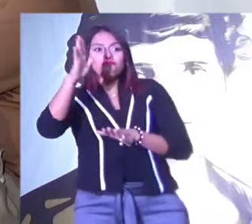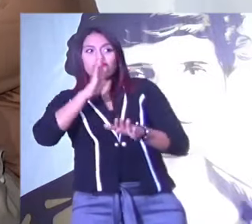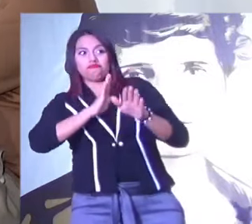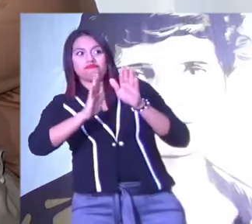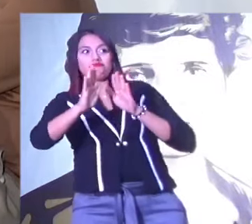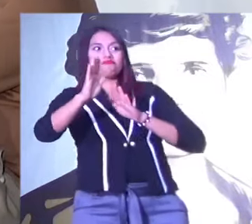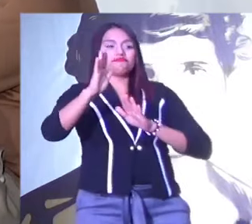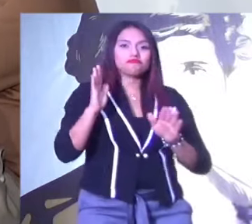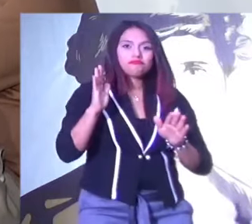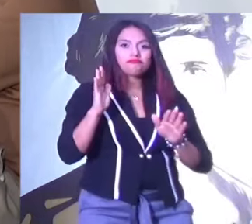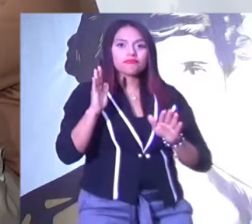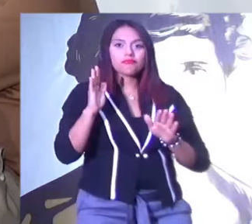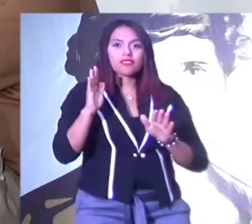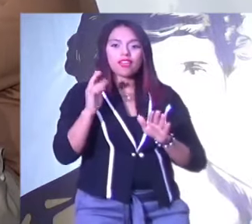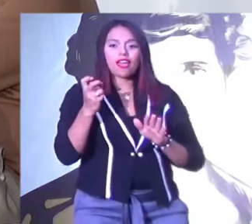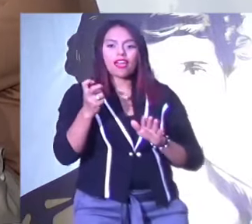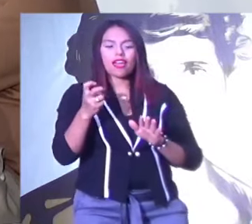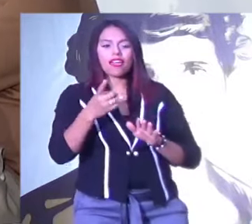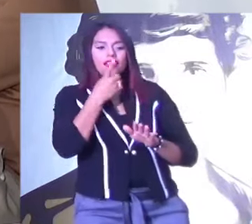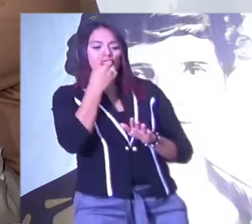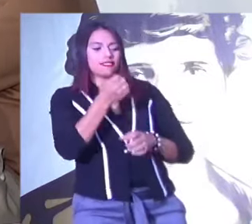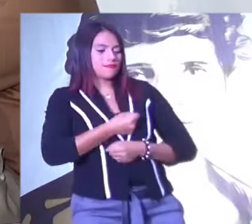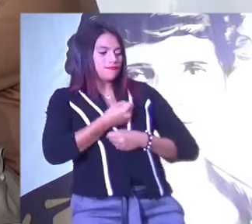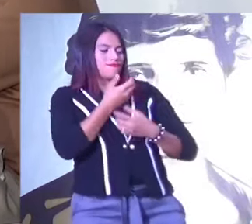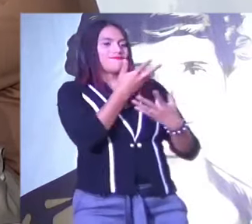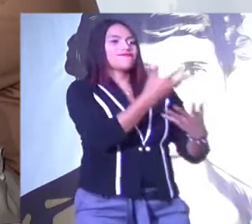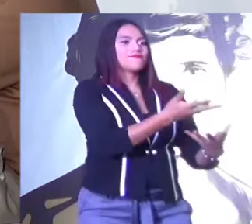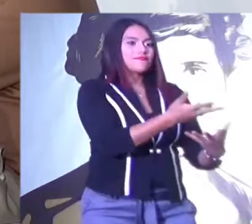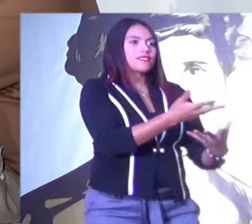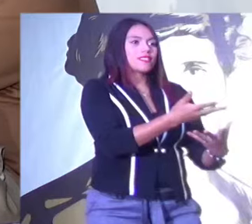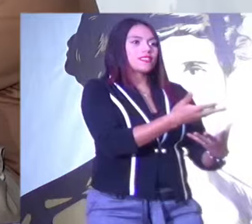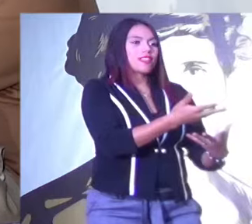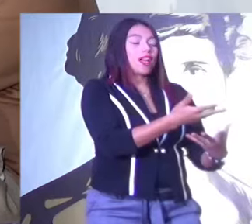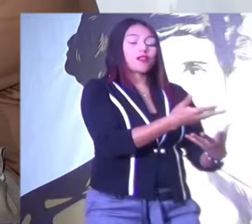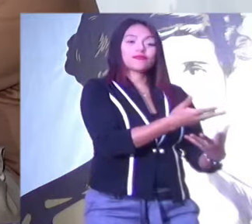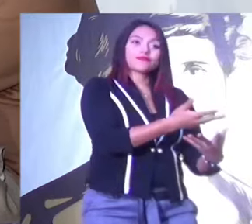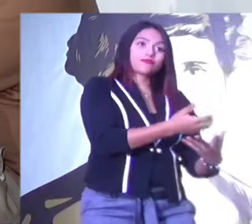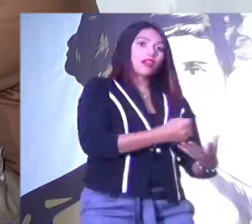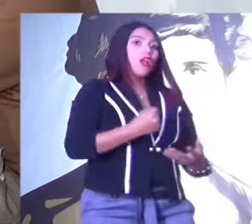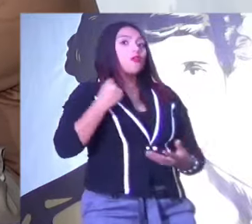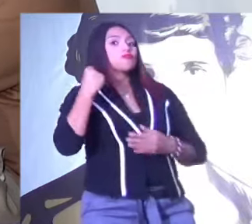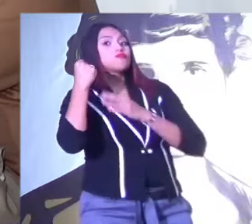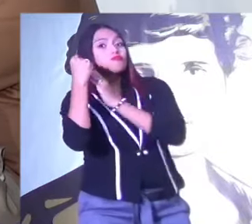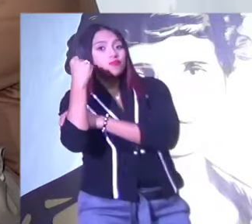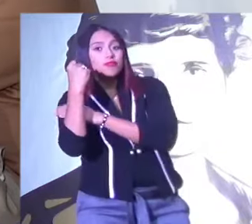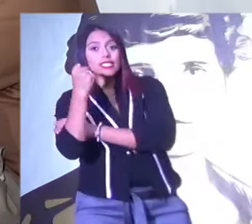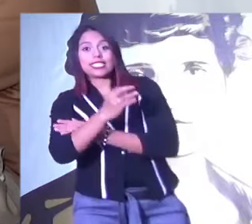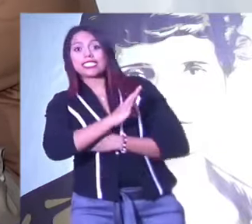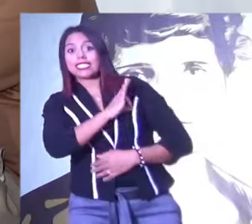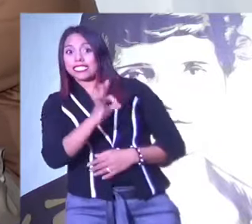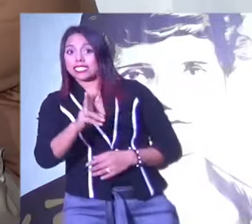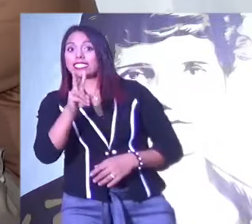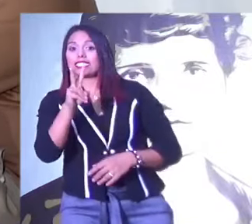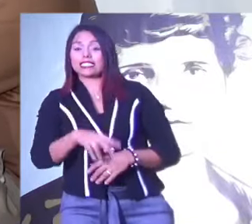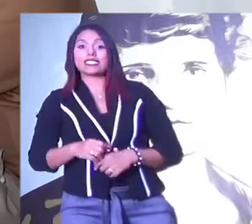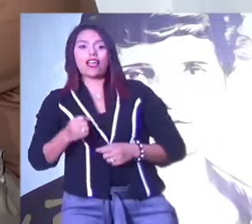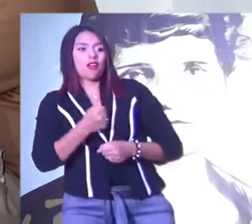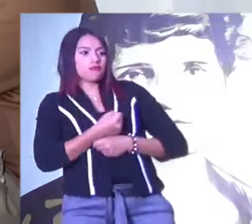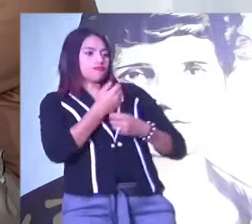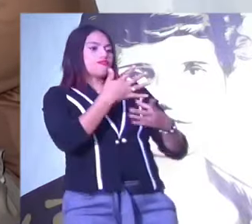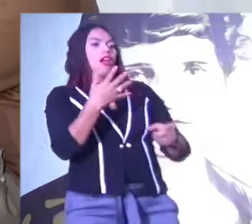ejemplo, tiran un soneto de Quevedo, ¿no? Y el poder de la poesía es tanto que te tumba, ¿no? Sientes